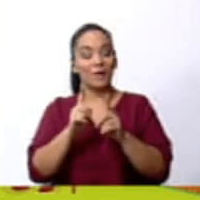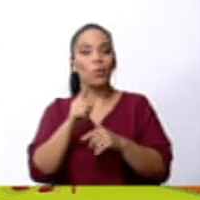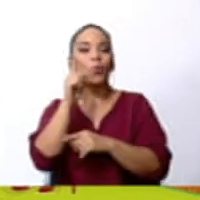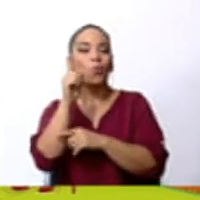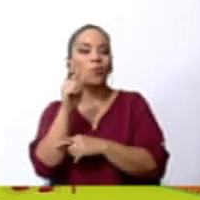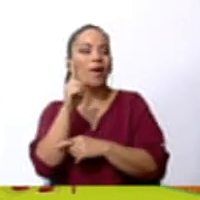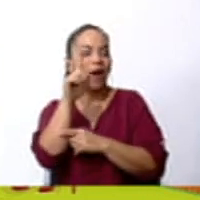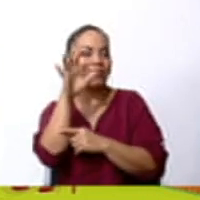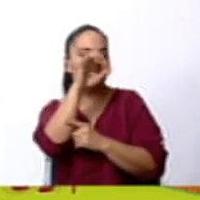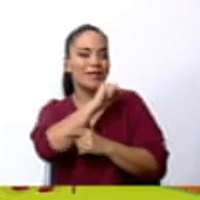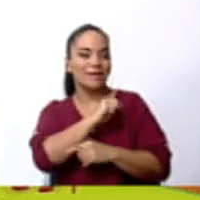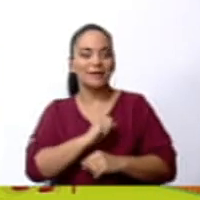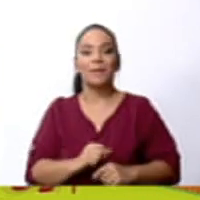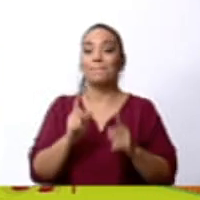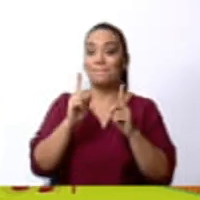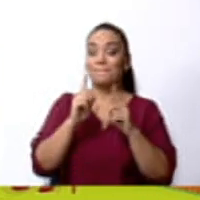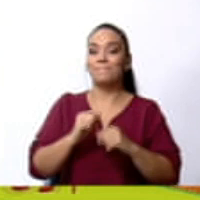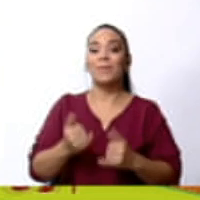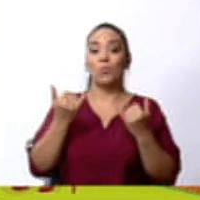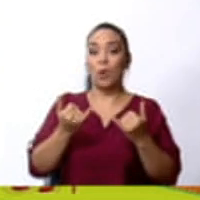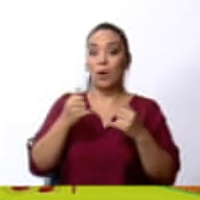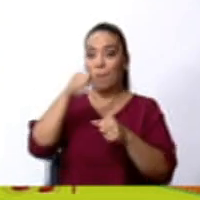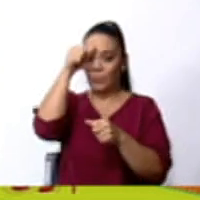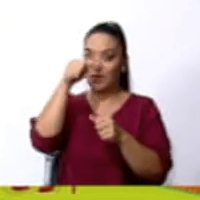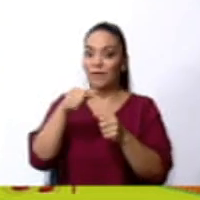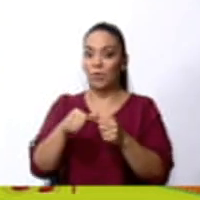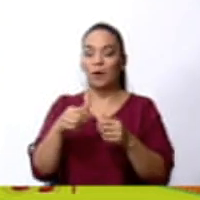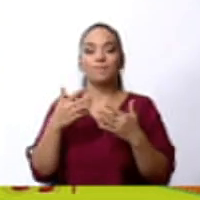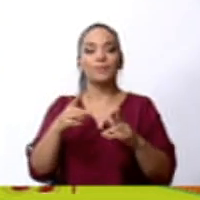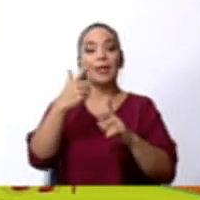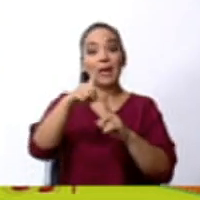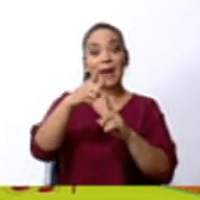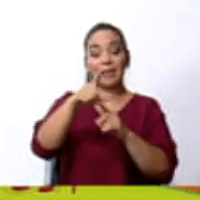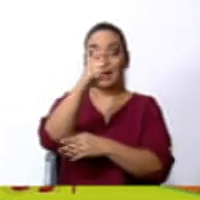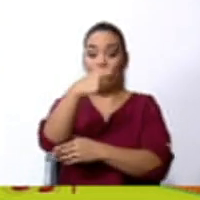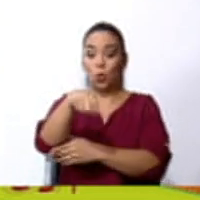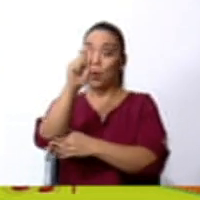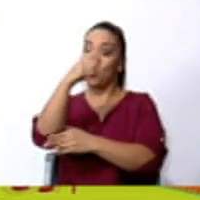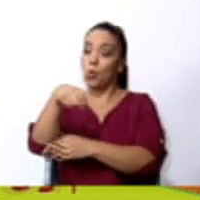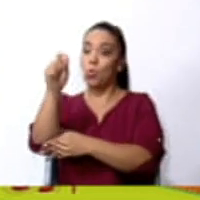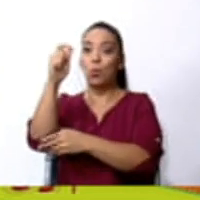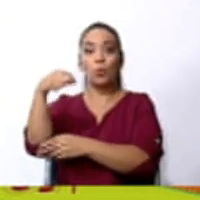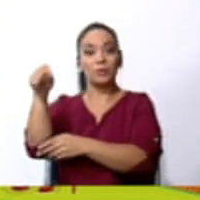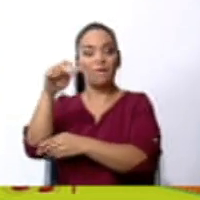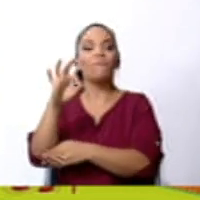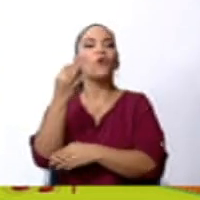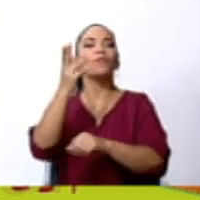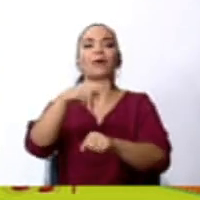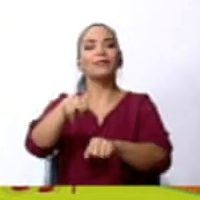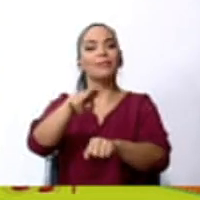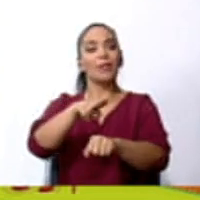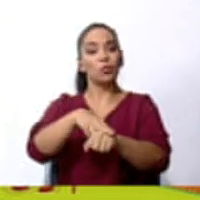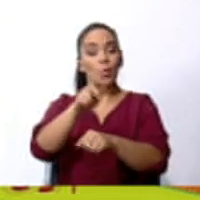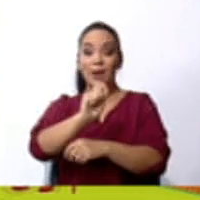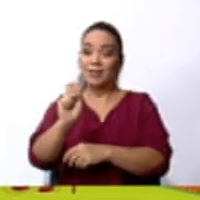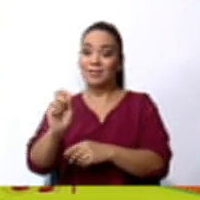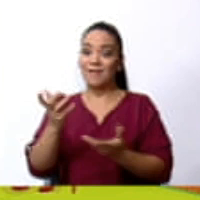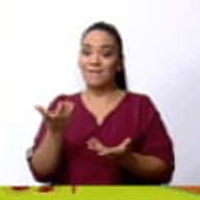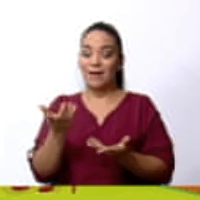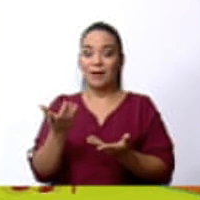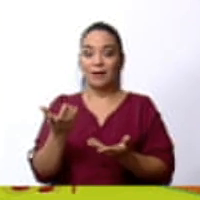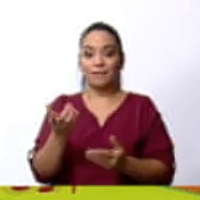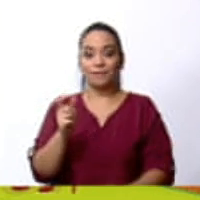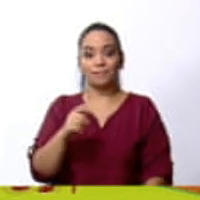por ahí. Pero ahora vamos a recordar que la letra cursiva es una forma más natural de escribir. El